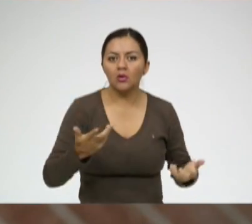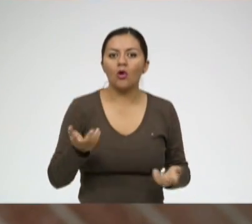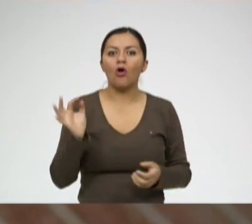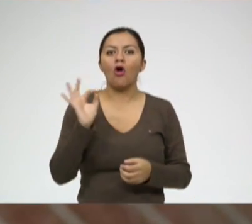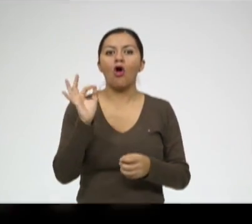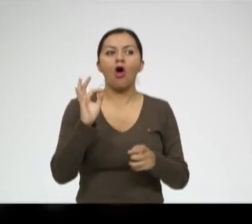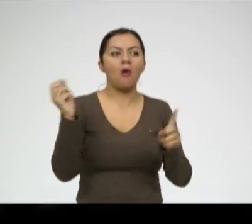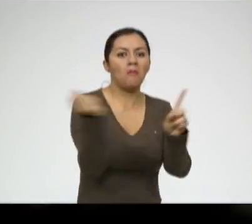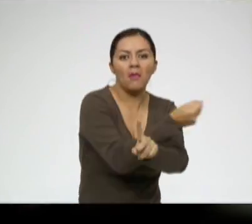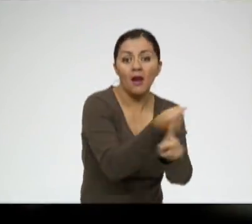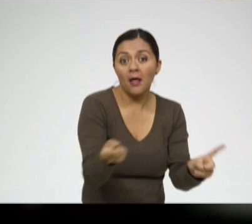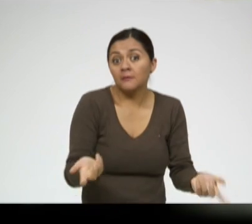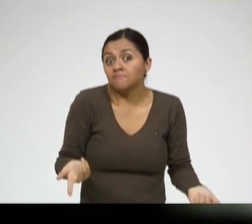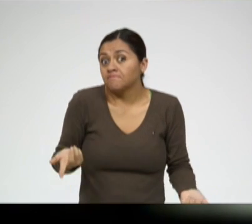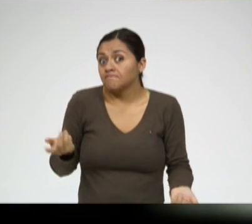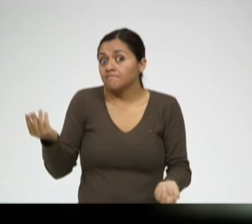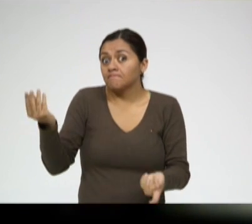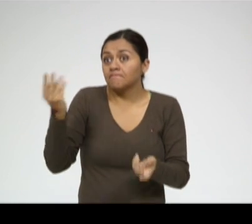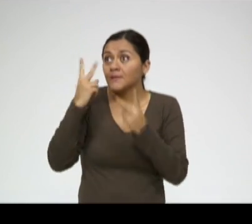los demás.